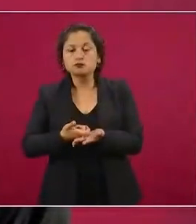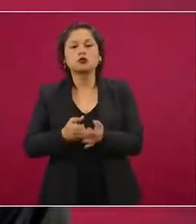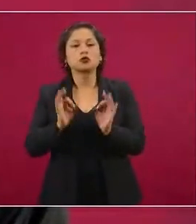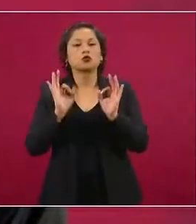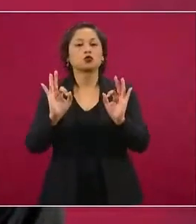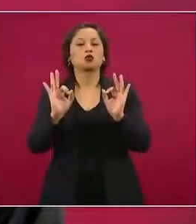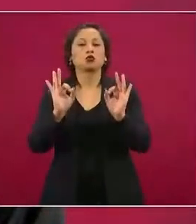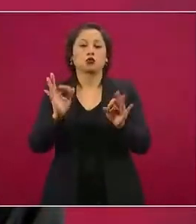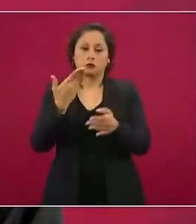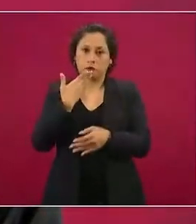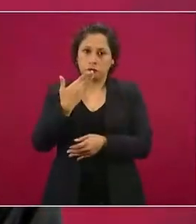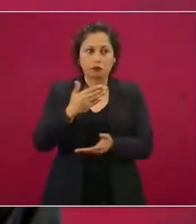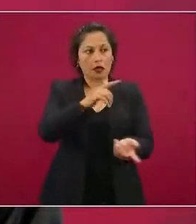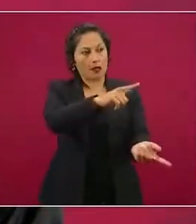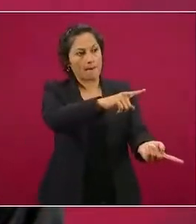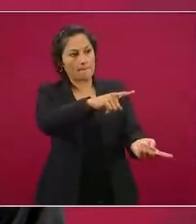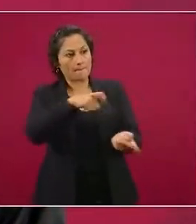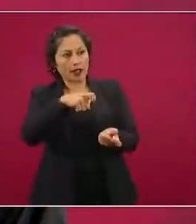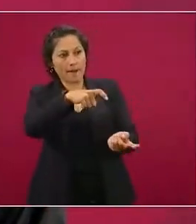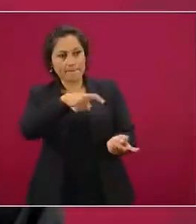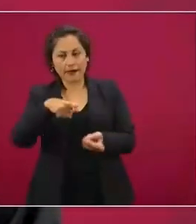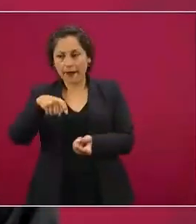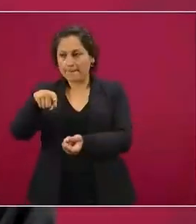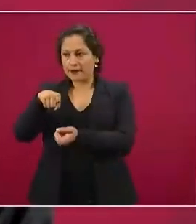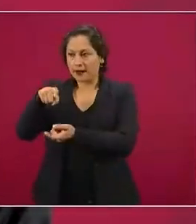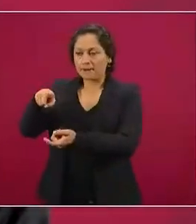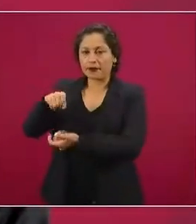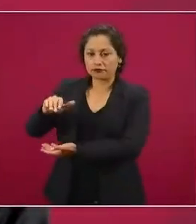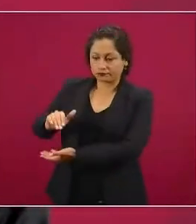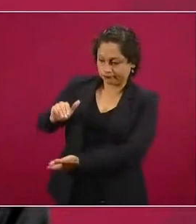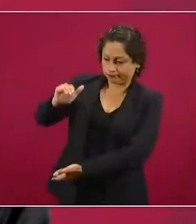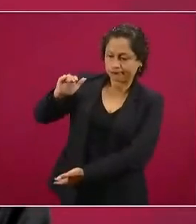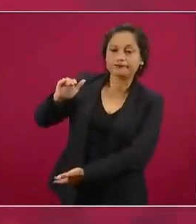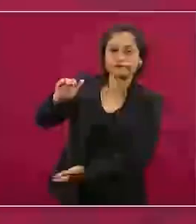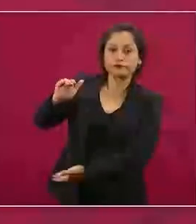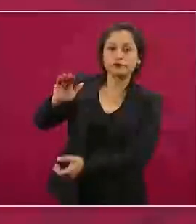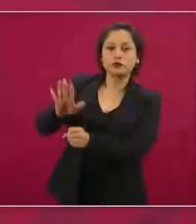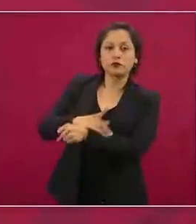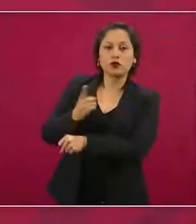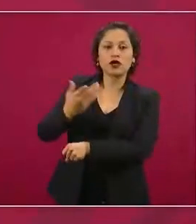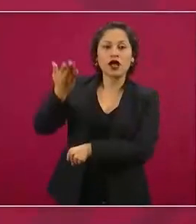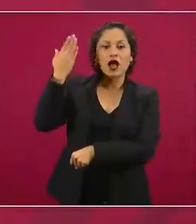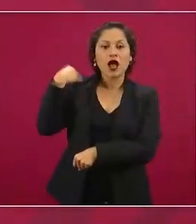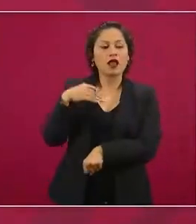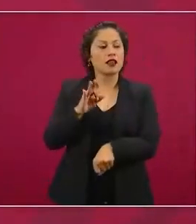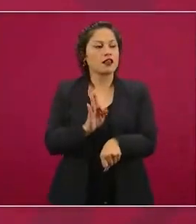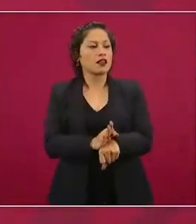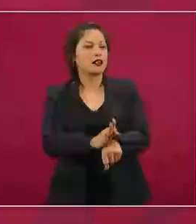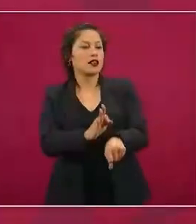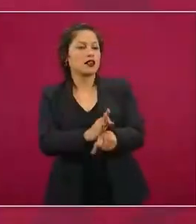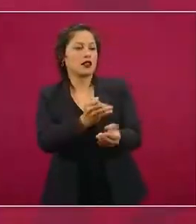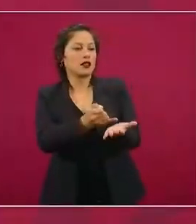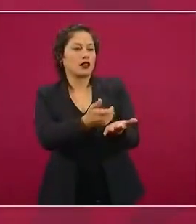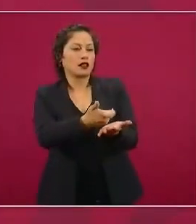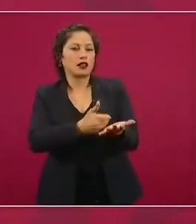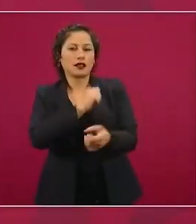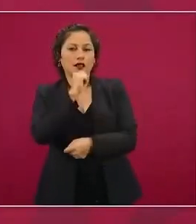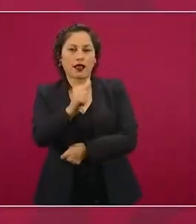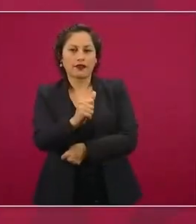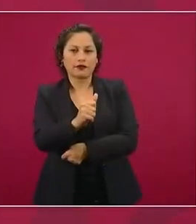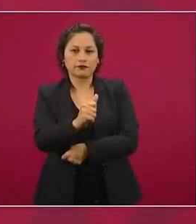obteniendo, porque ya no hay condonación de impuestos. Pero eso no lo mide Transparencia Internacional.